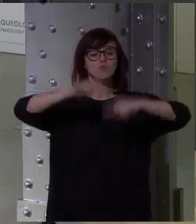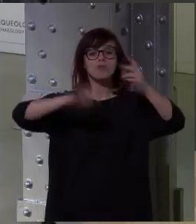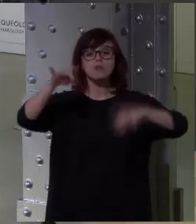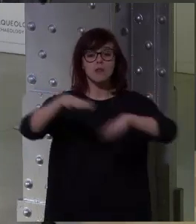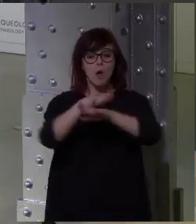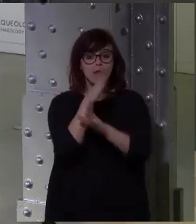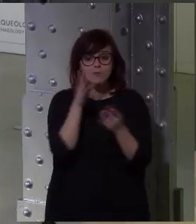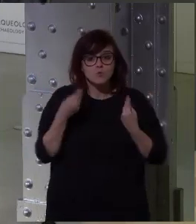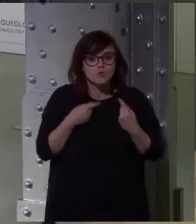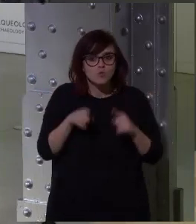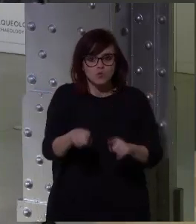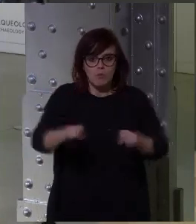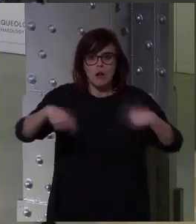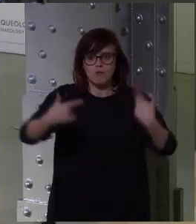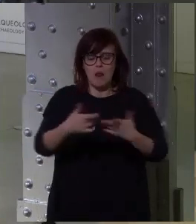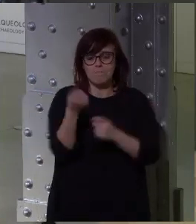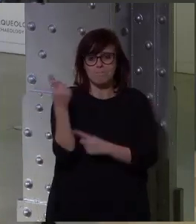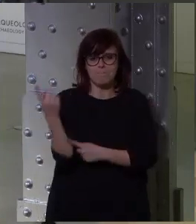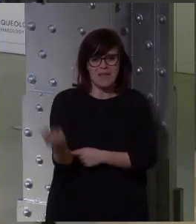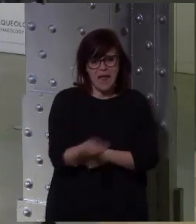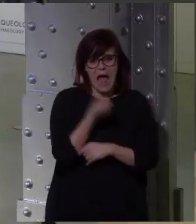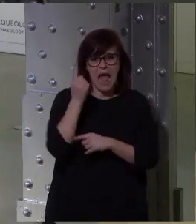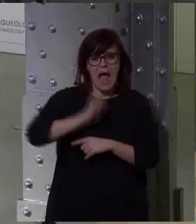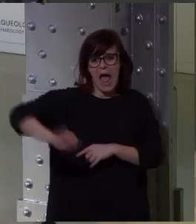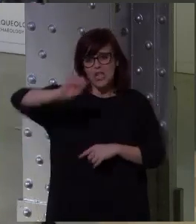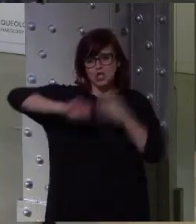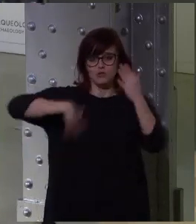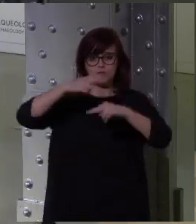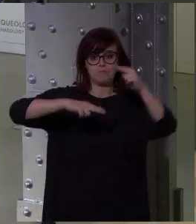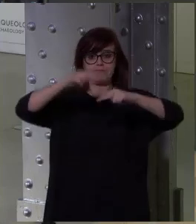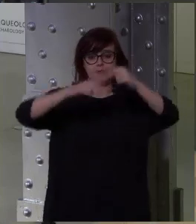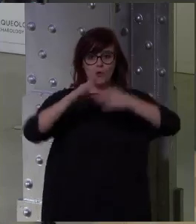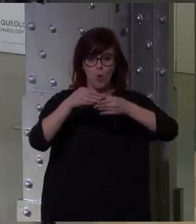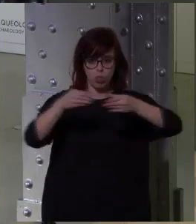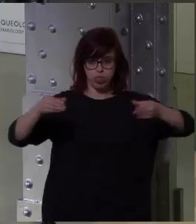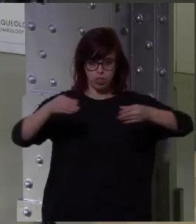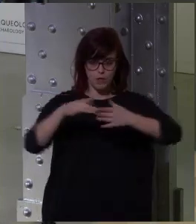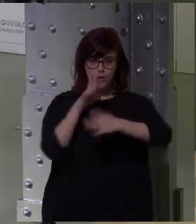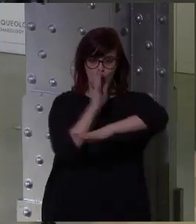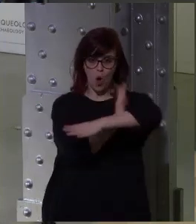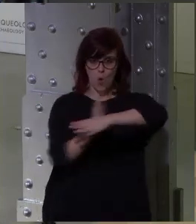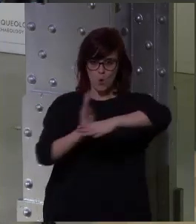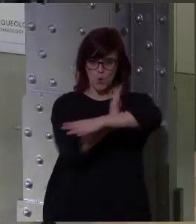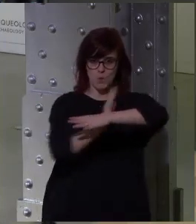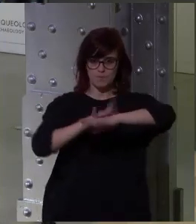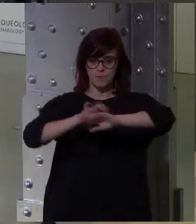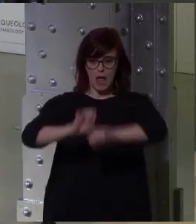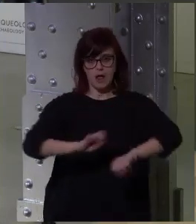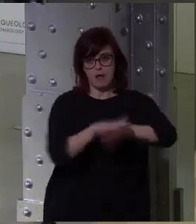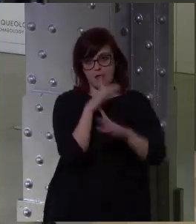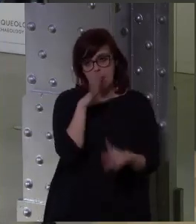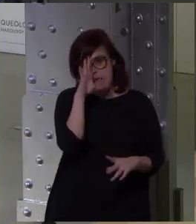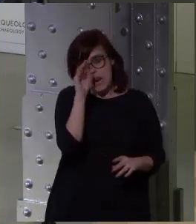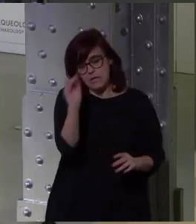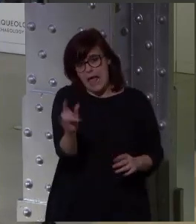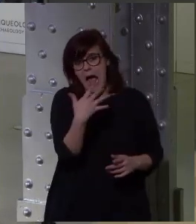construido a lo largo de miles de años de crecimiento, y llega a crear estos diques, estos arrecifes, que no hay que ser tampoco